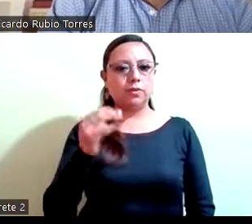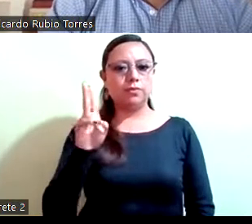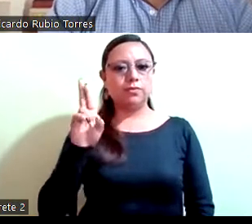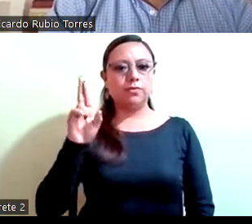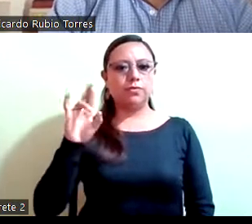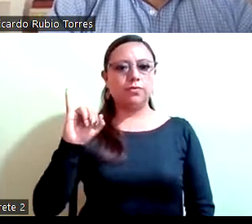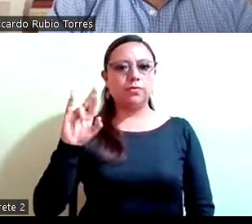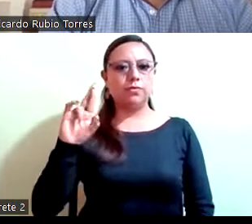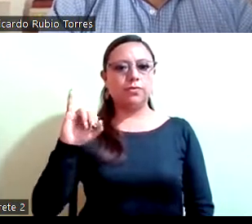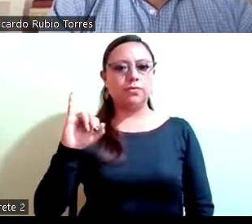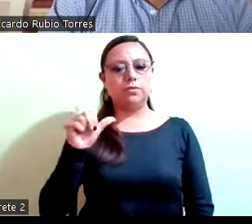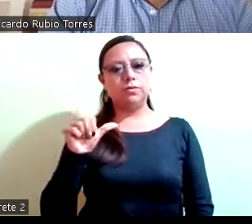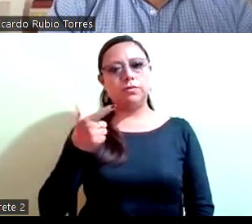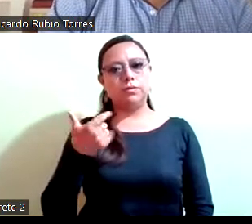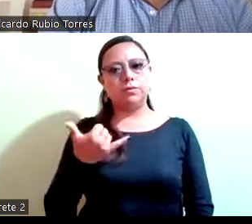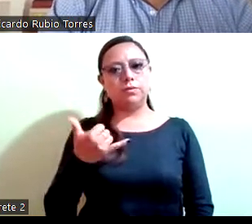Zúñiga.